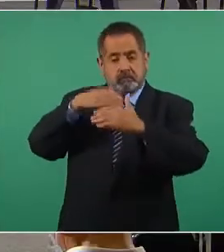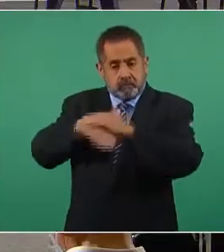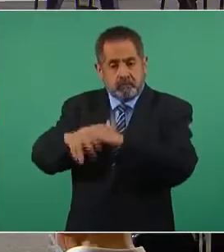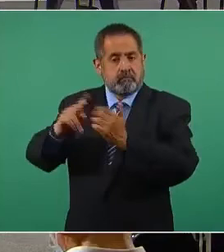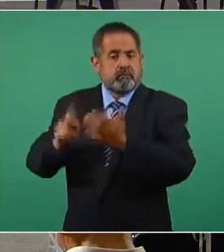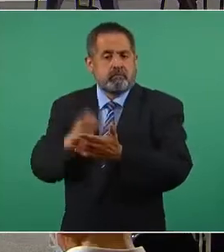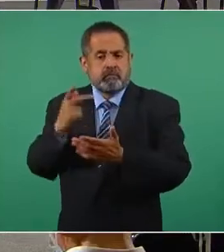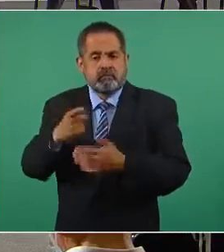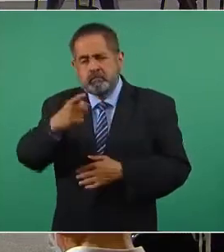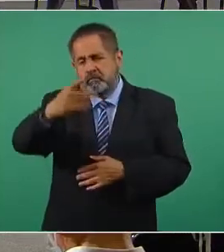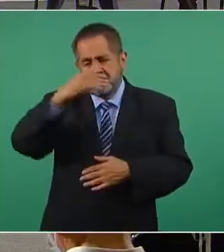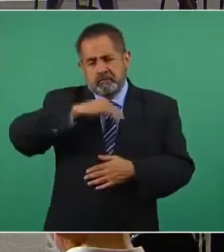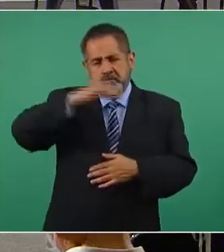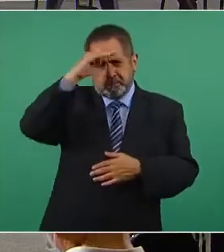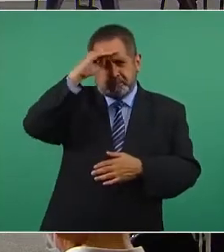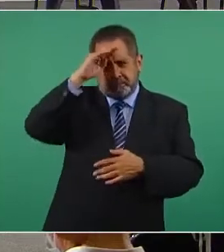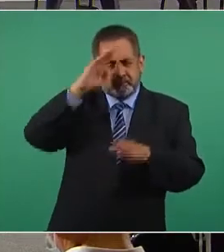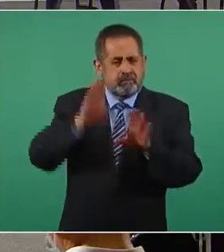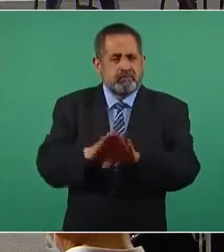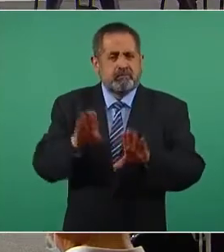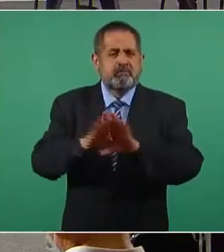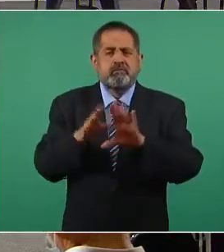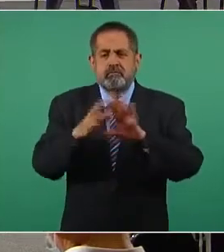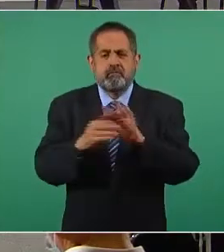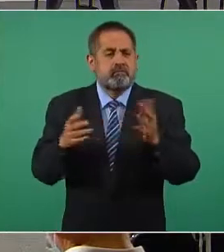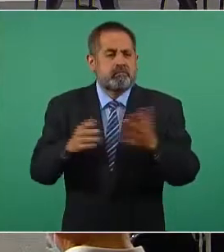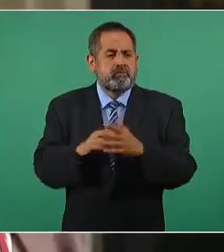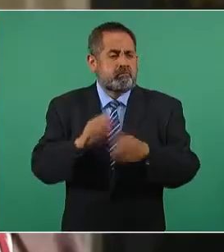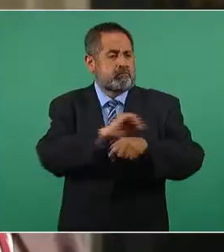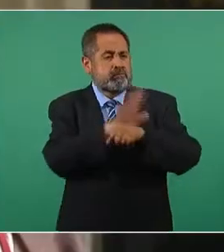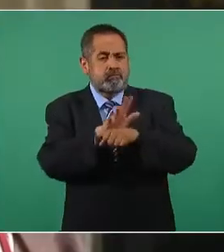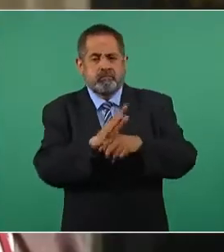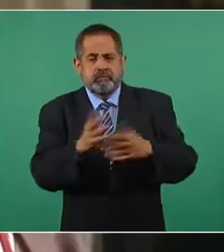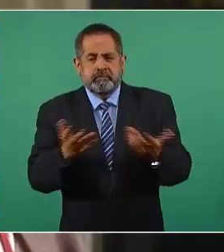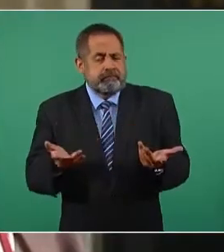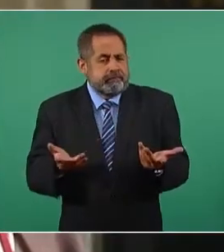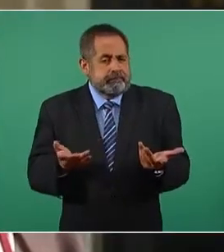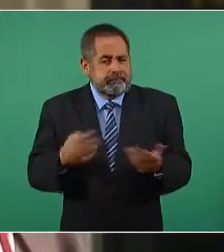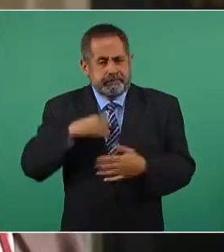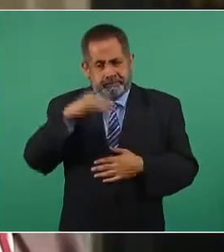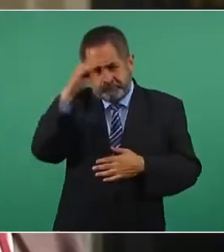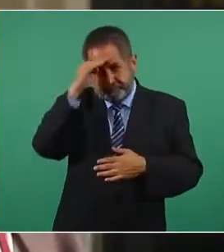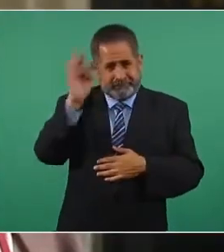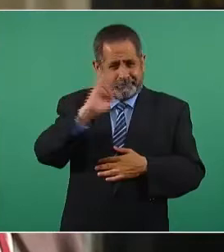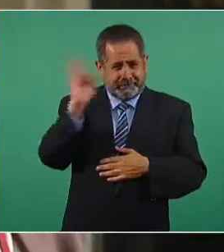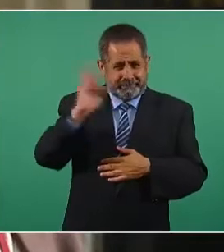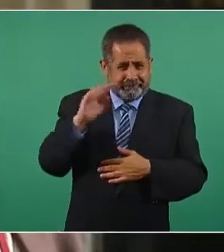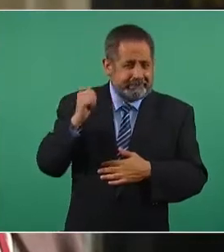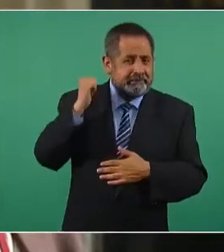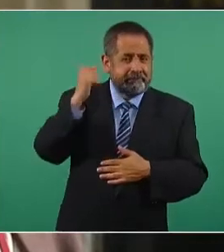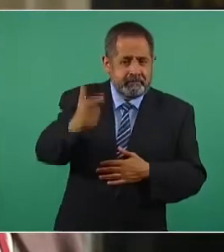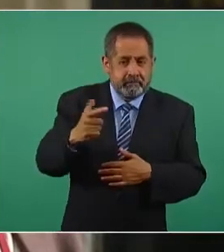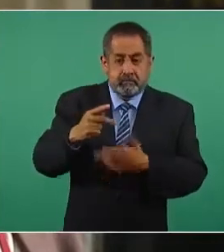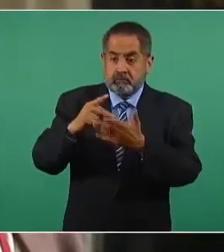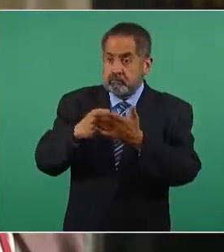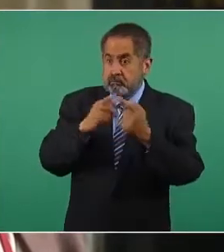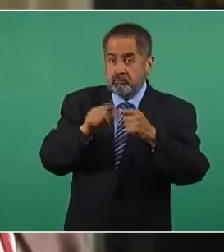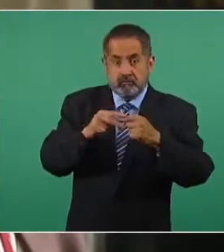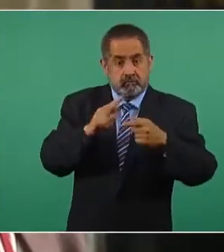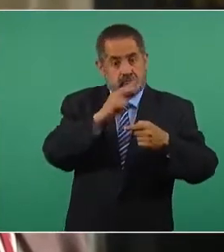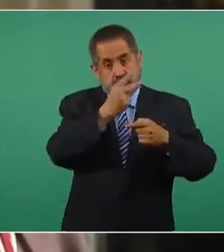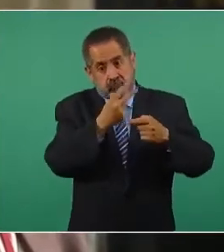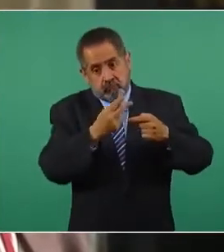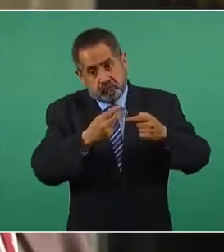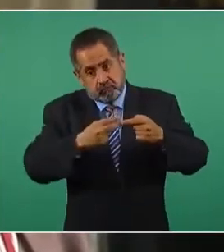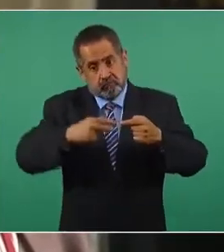qué escenario se prevé de COVID-19, si tienen previsto que haya algún repunte o un pequeño